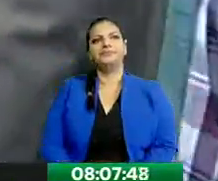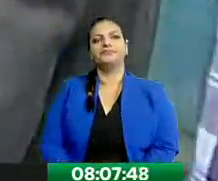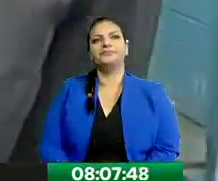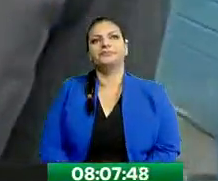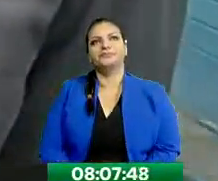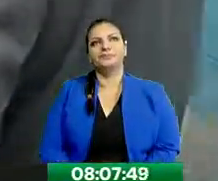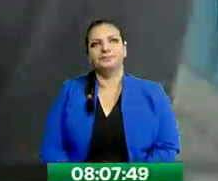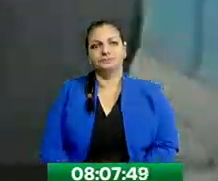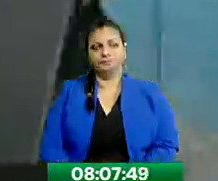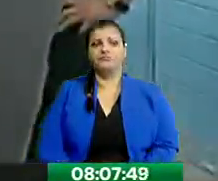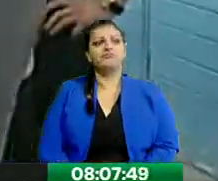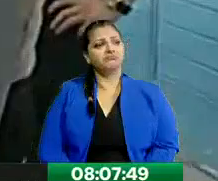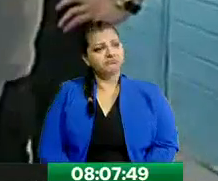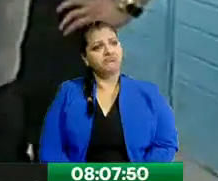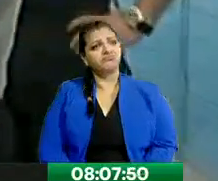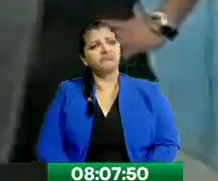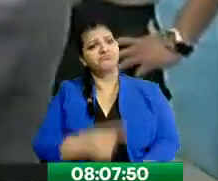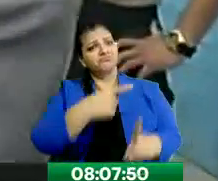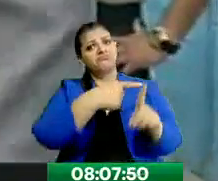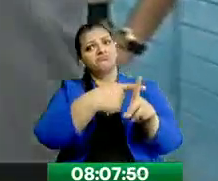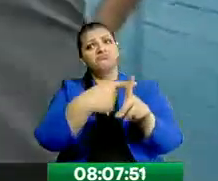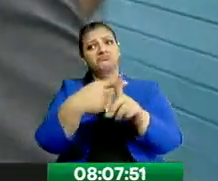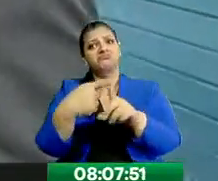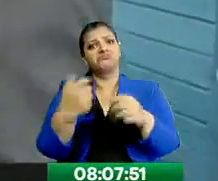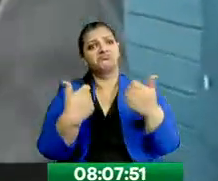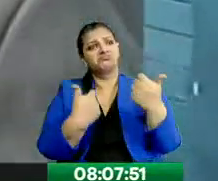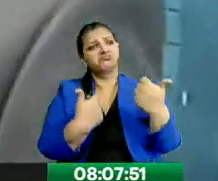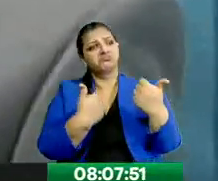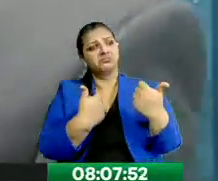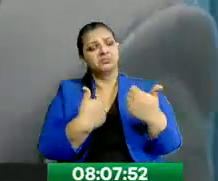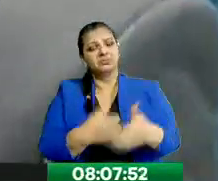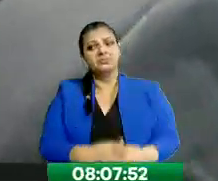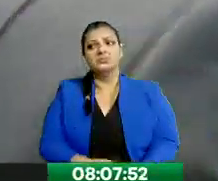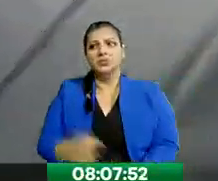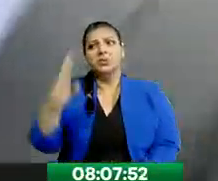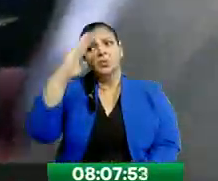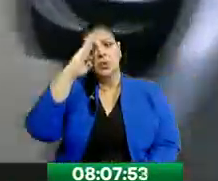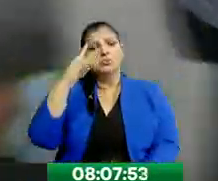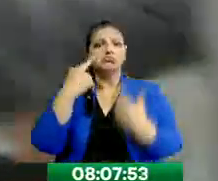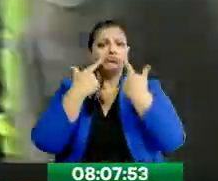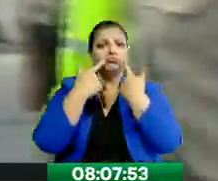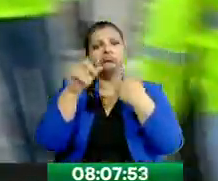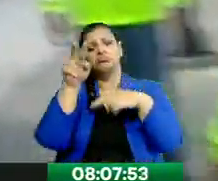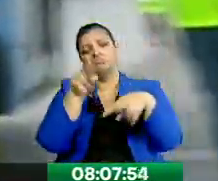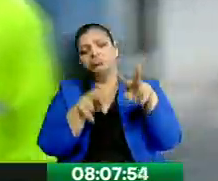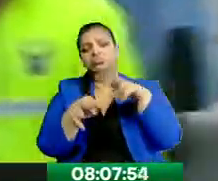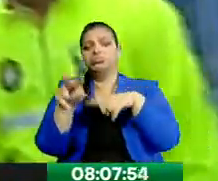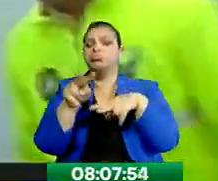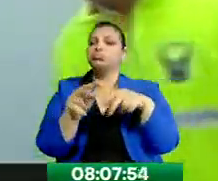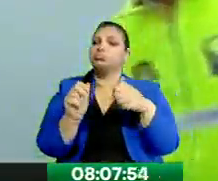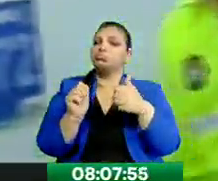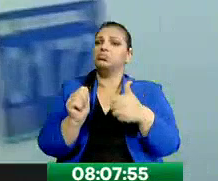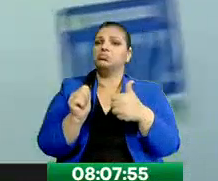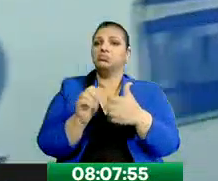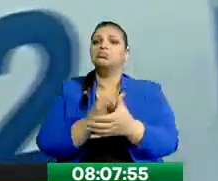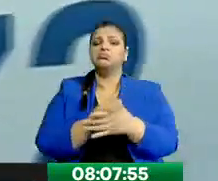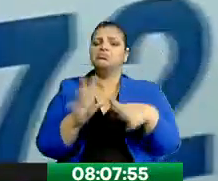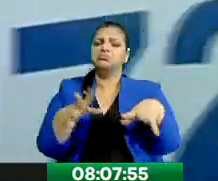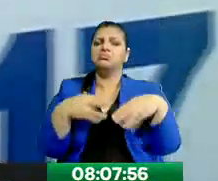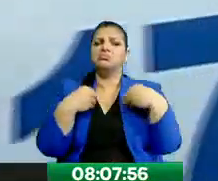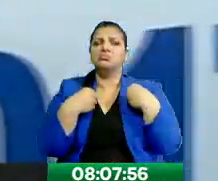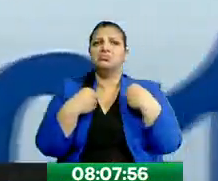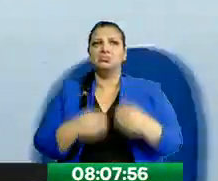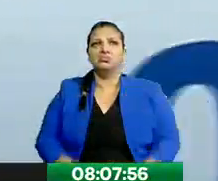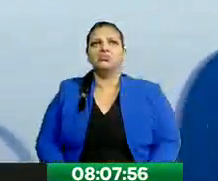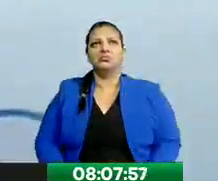mucha aprobación por parte de los pasajeros, sobre todo personas que tienen que abandonar un poco el viaje,